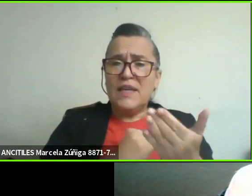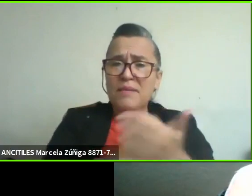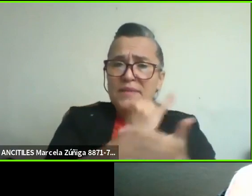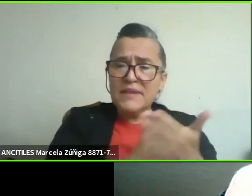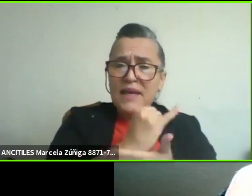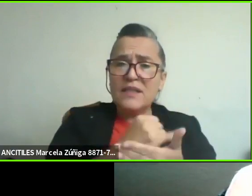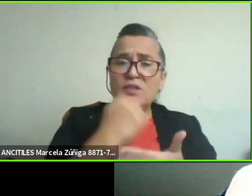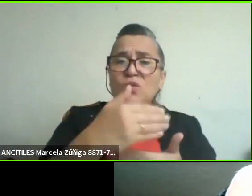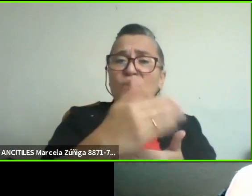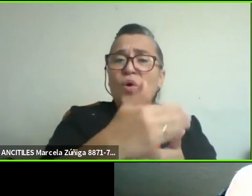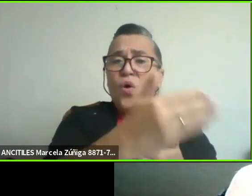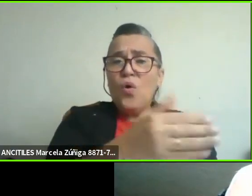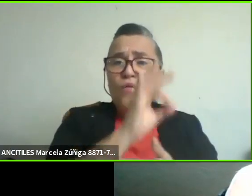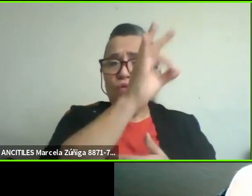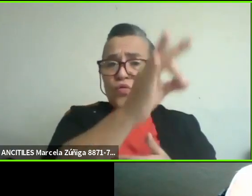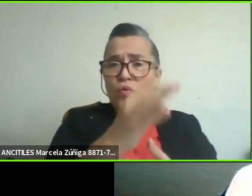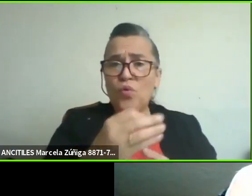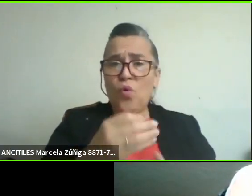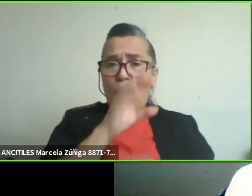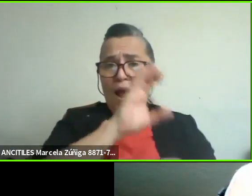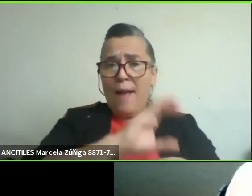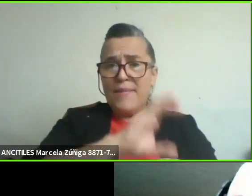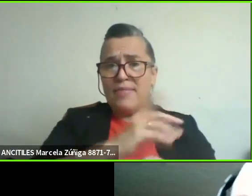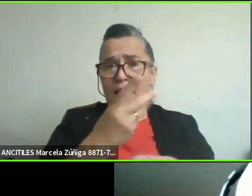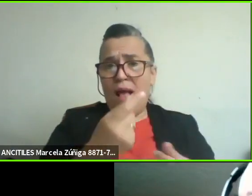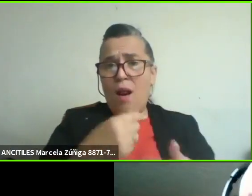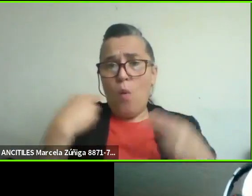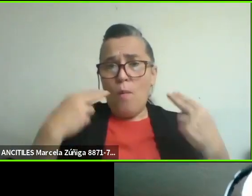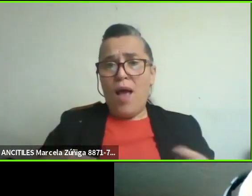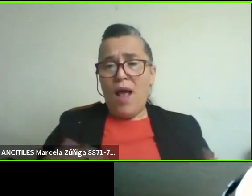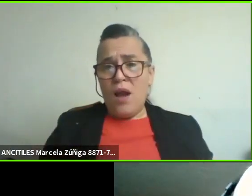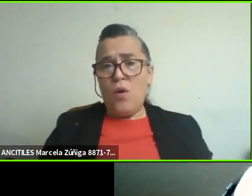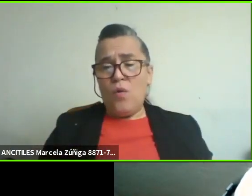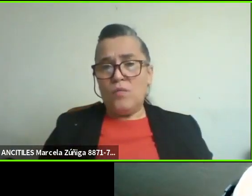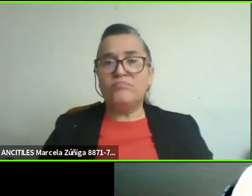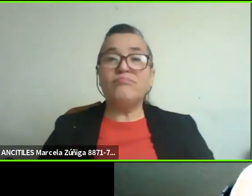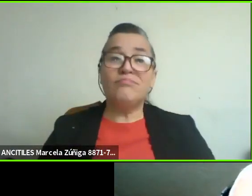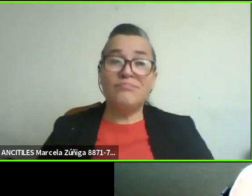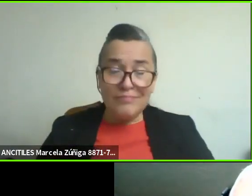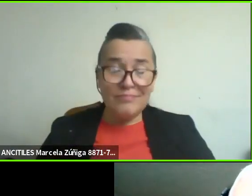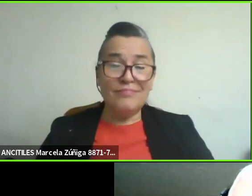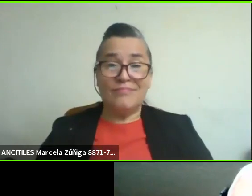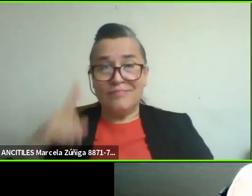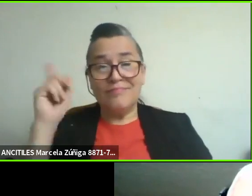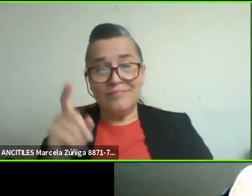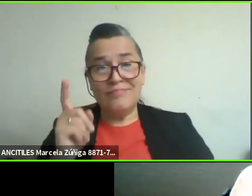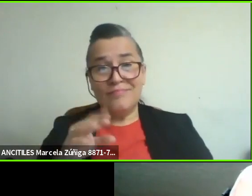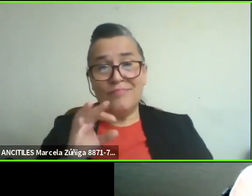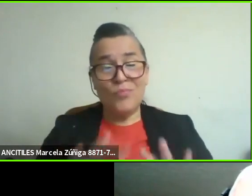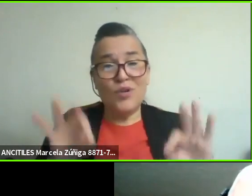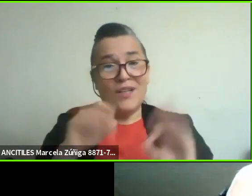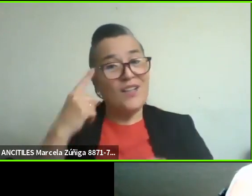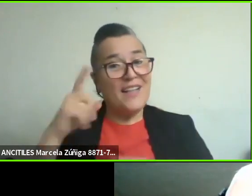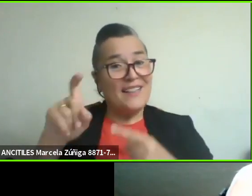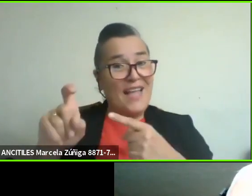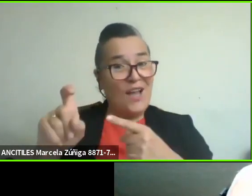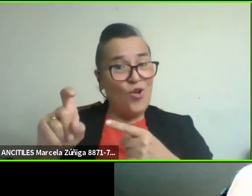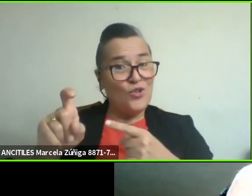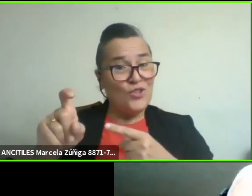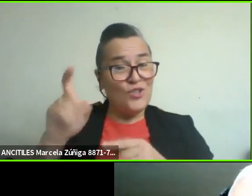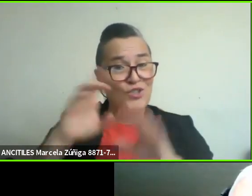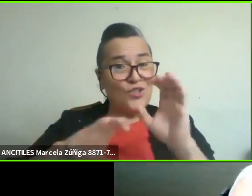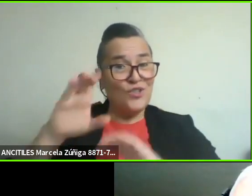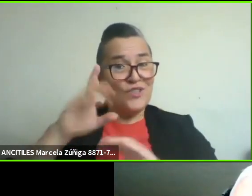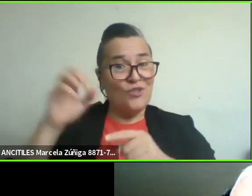habrán de incorporar como su futuro capital humano claro es una pregunta muy importante ustedes vieron que en el diagnóstico de la ciencia en costa rica se